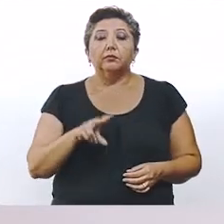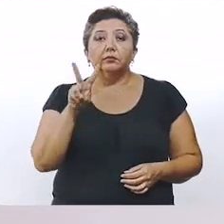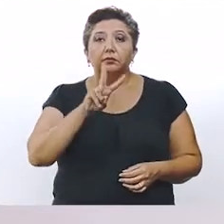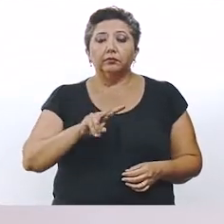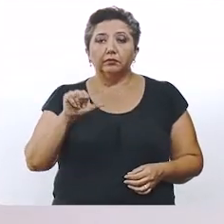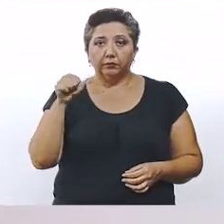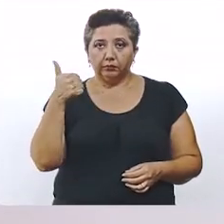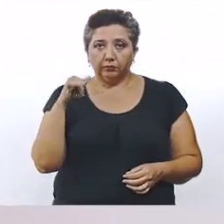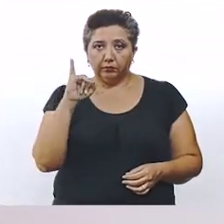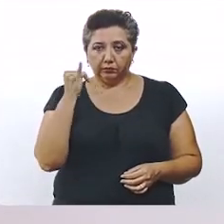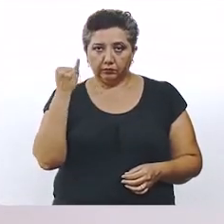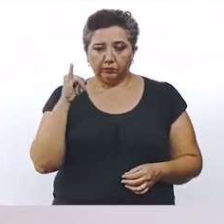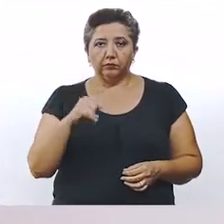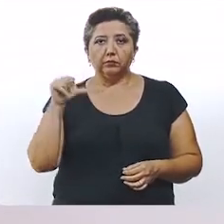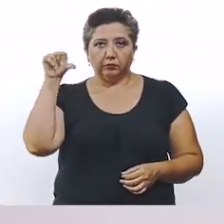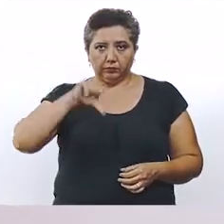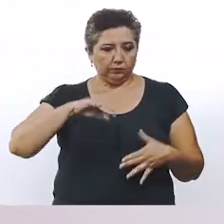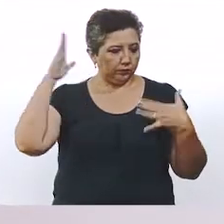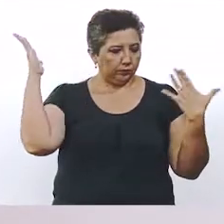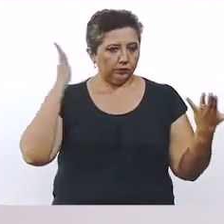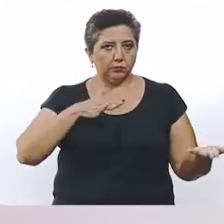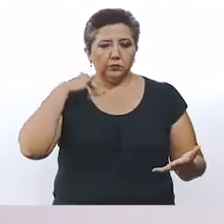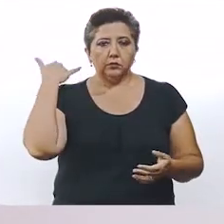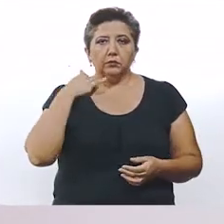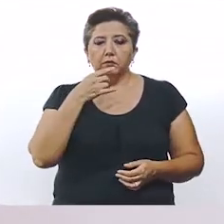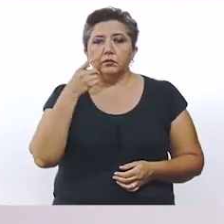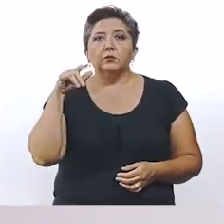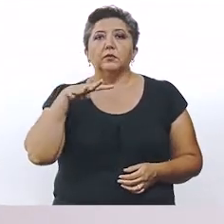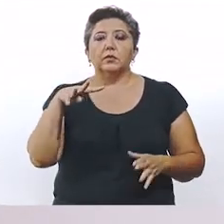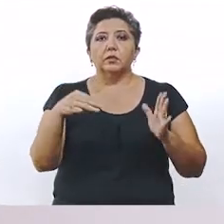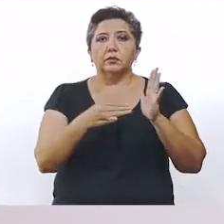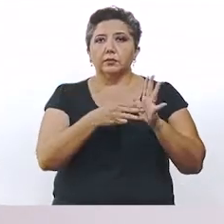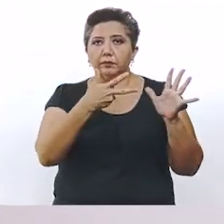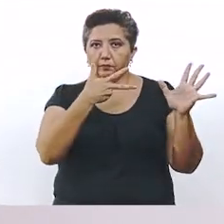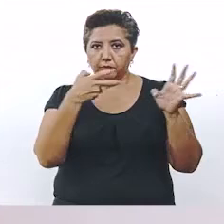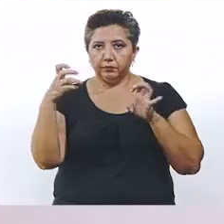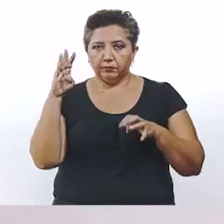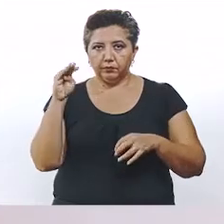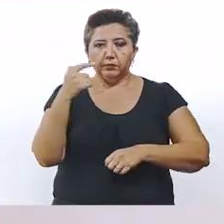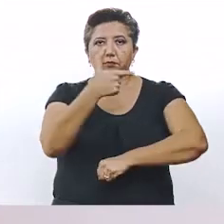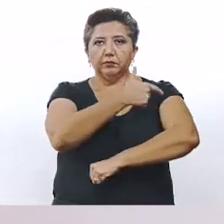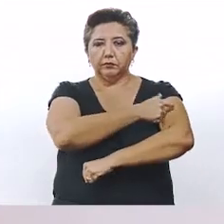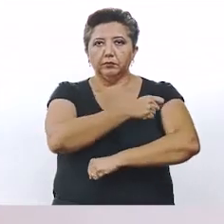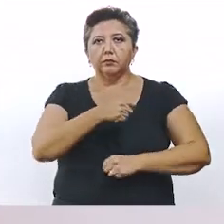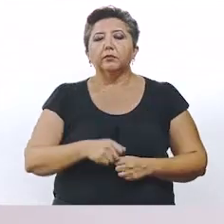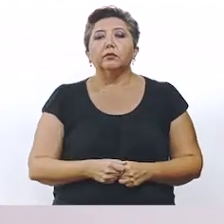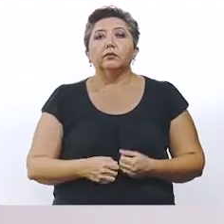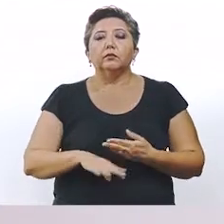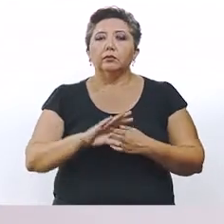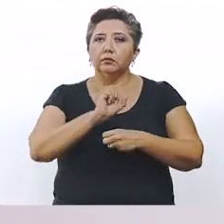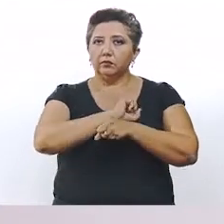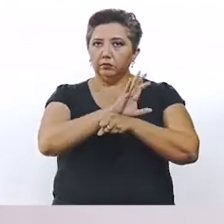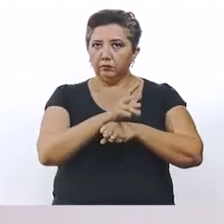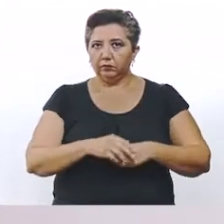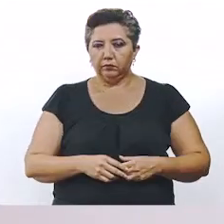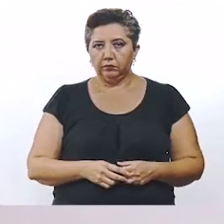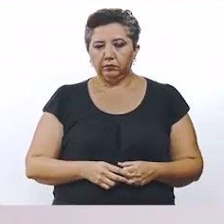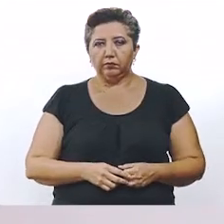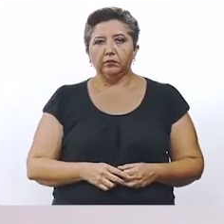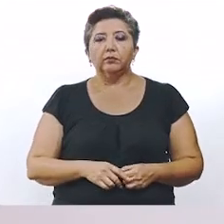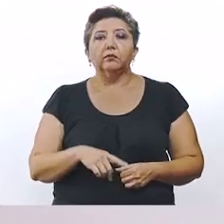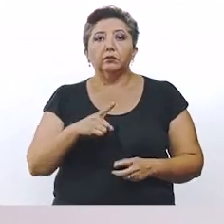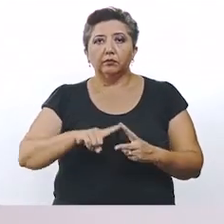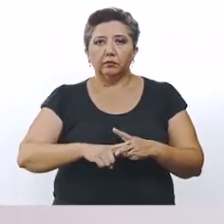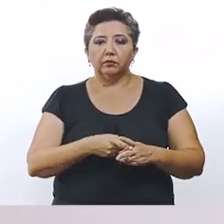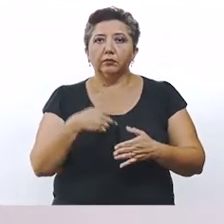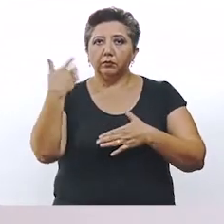este viernes 11 de junio. Hoy llegó a Yucatán un nuevo lote de 19.890 dosis de vacunas contra el coronavirus, que serán